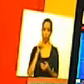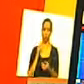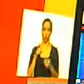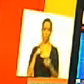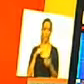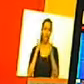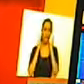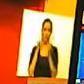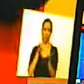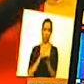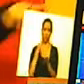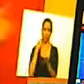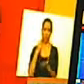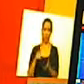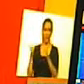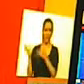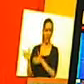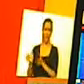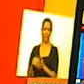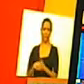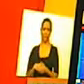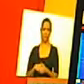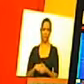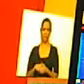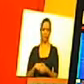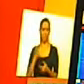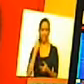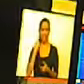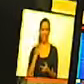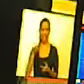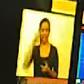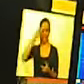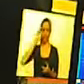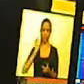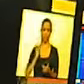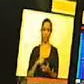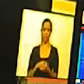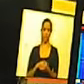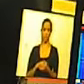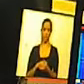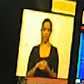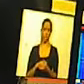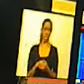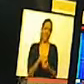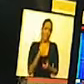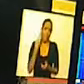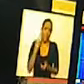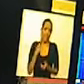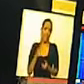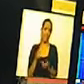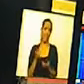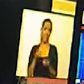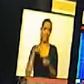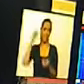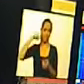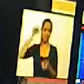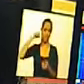nunca se dio cuenta que tenía una gárgola pendiente del gajo. En Nagio están pendientes de esos documentales de